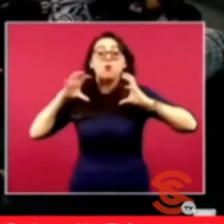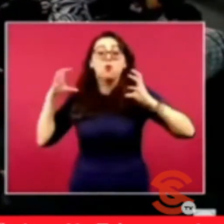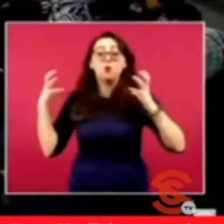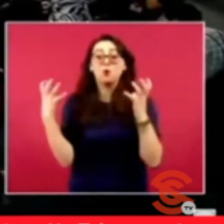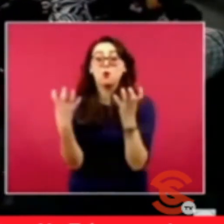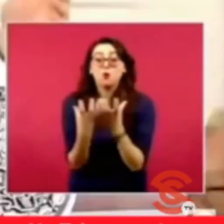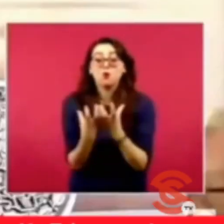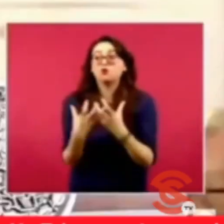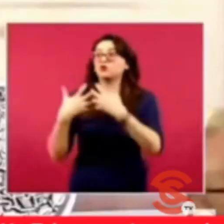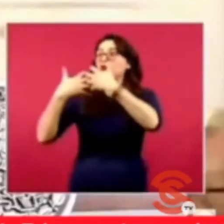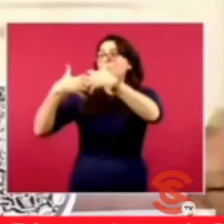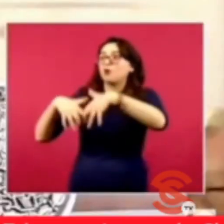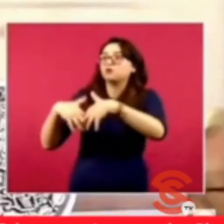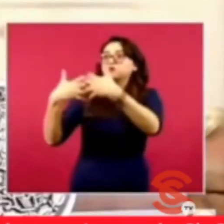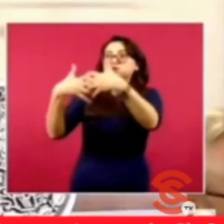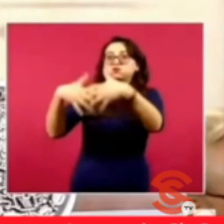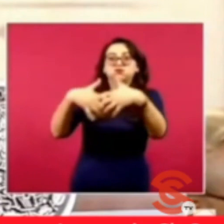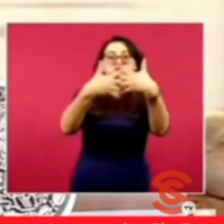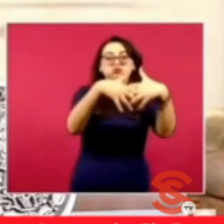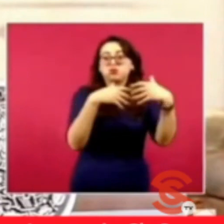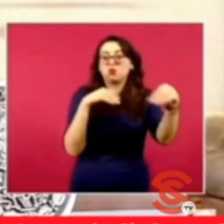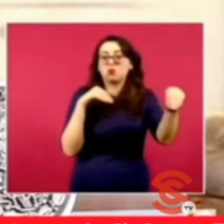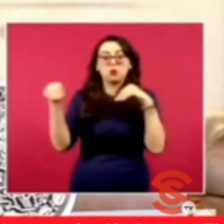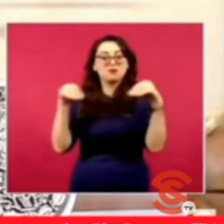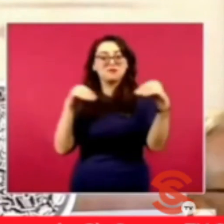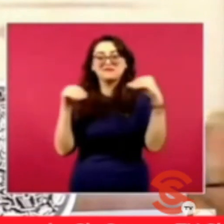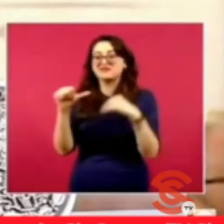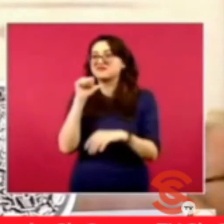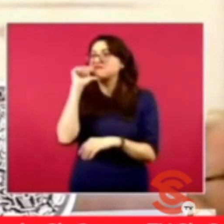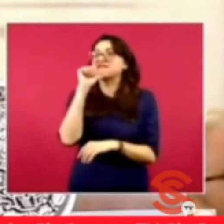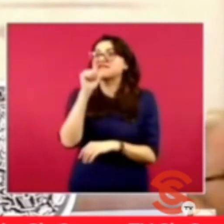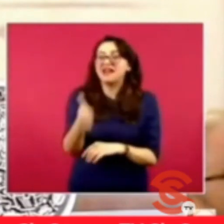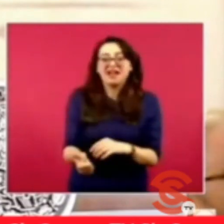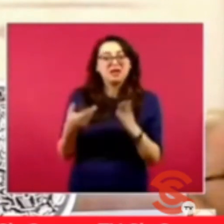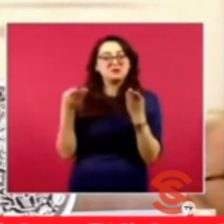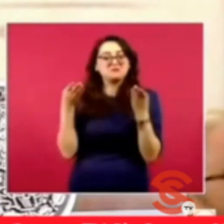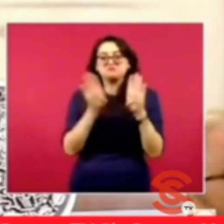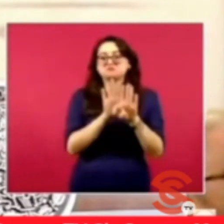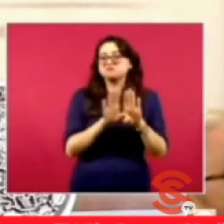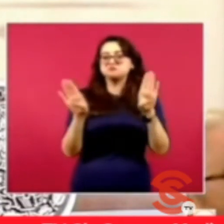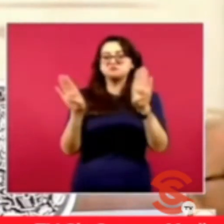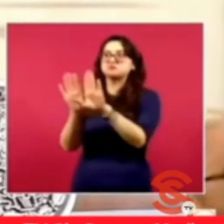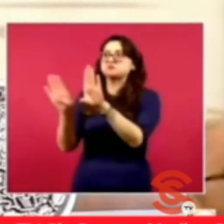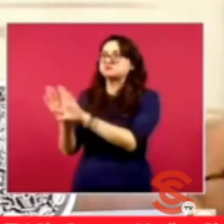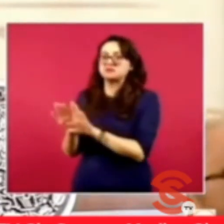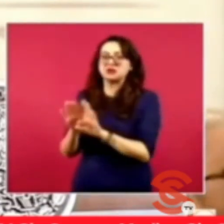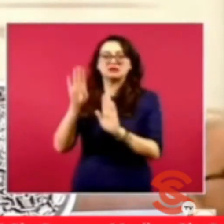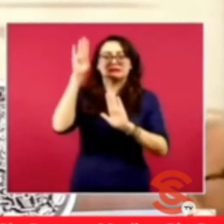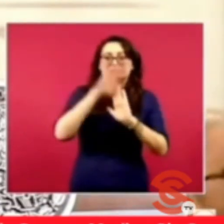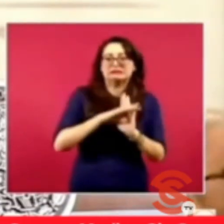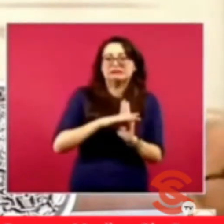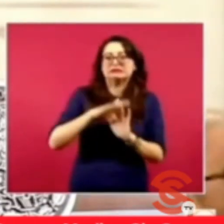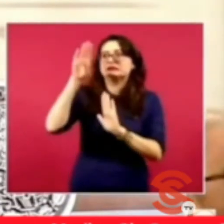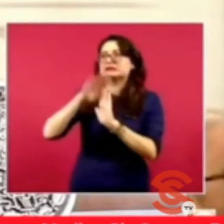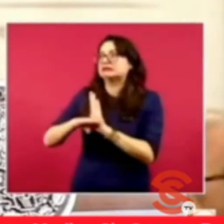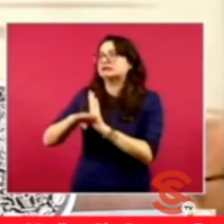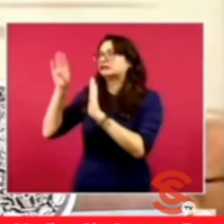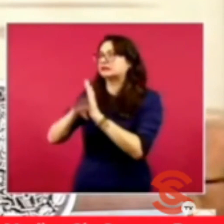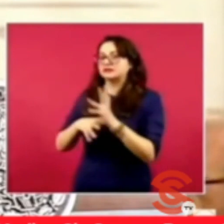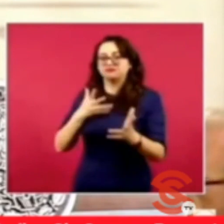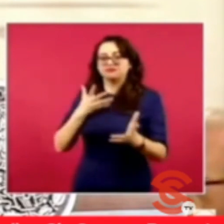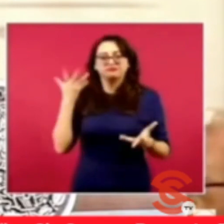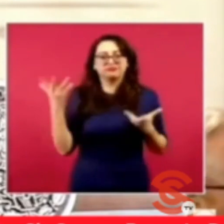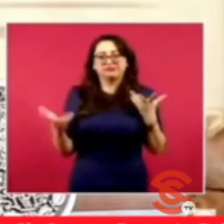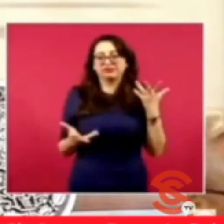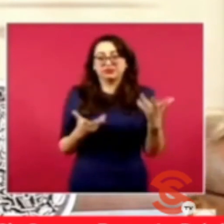a México, tuvieron bajas en su productividad, empezaron a haber incumplimientos en los propios